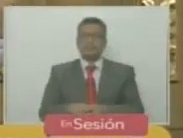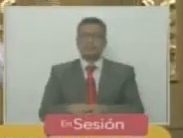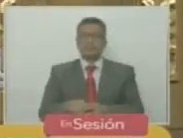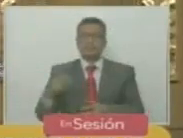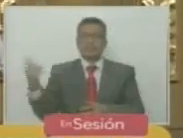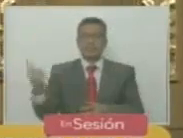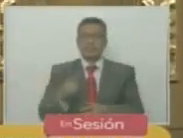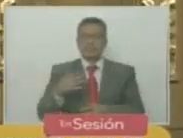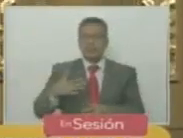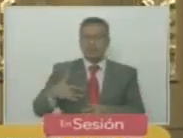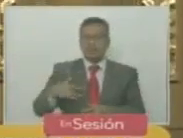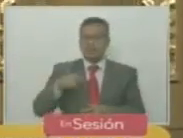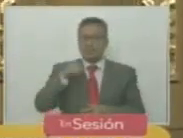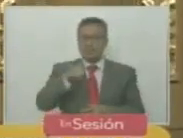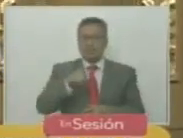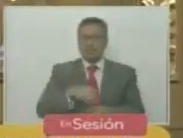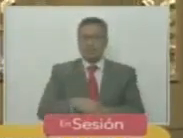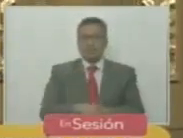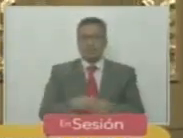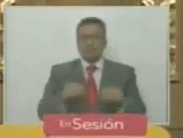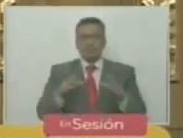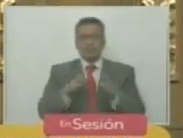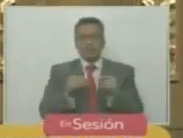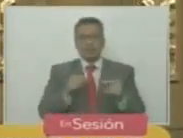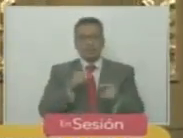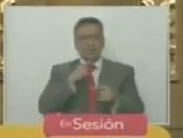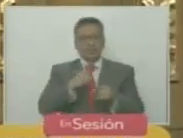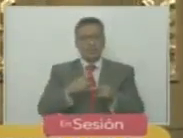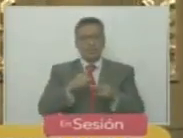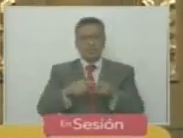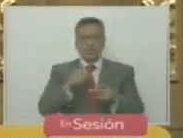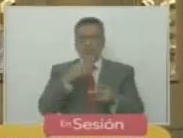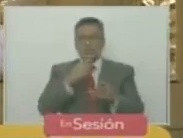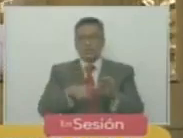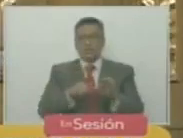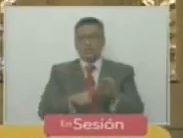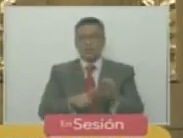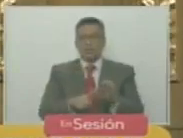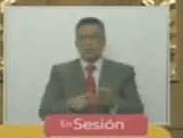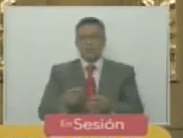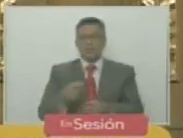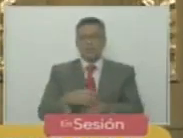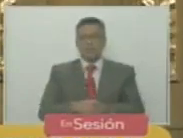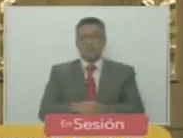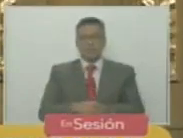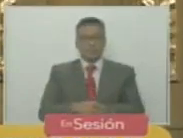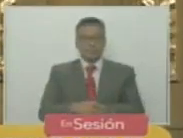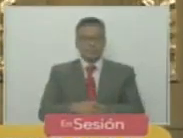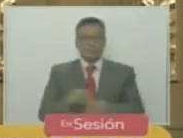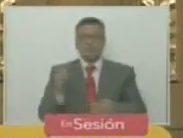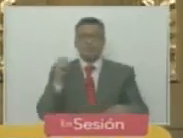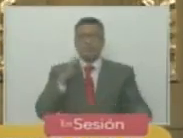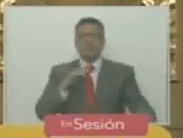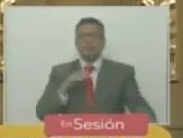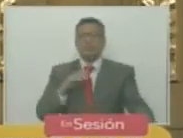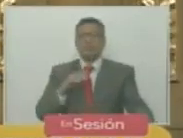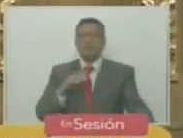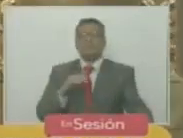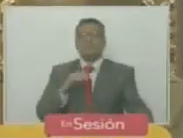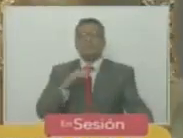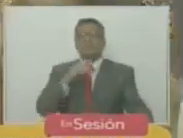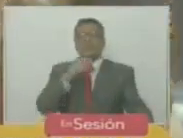dándole sentido a las utopías por las que derramaron su sangre